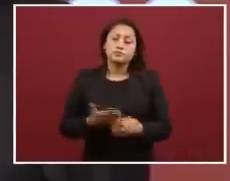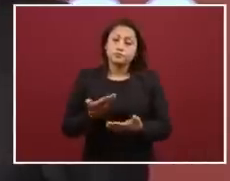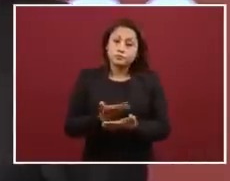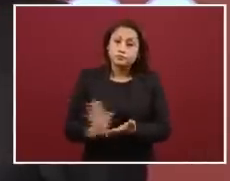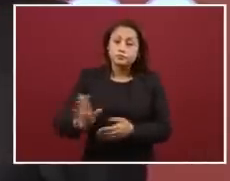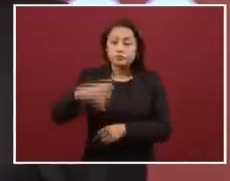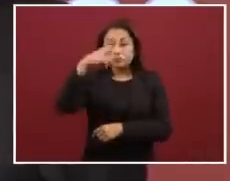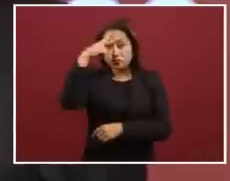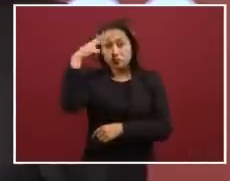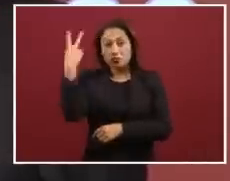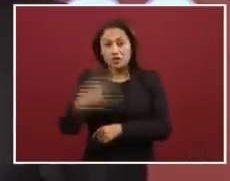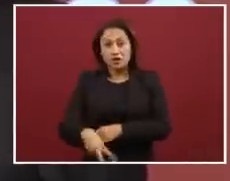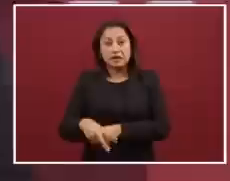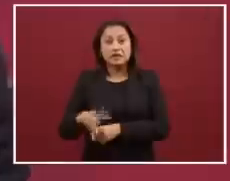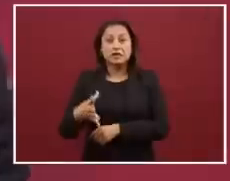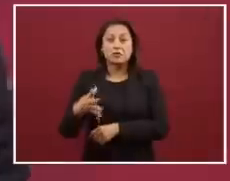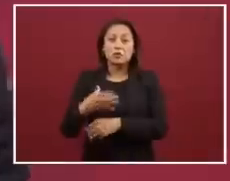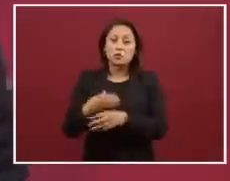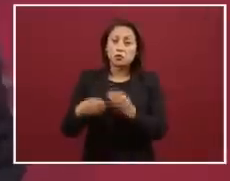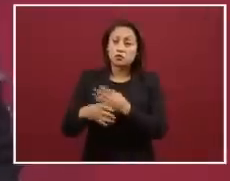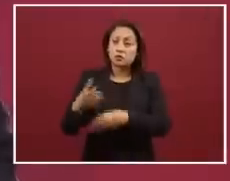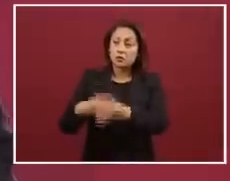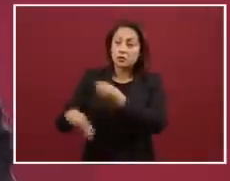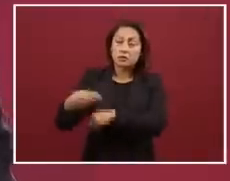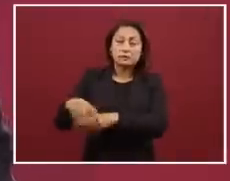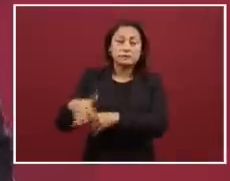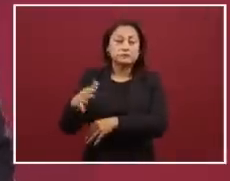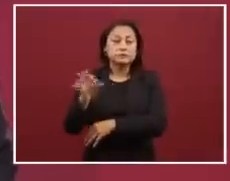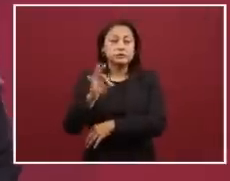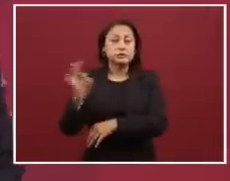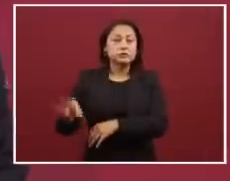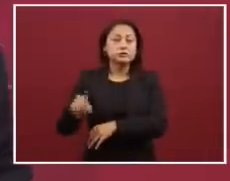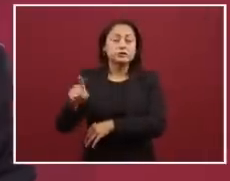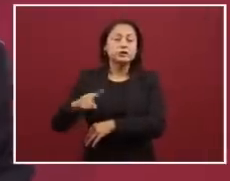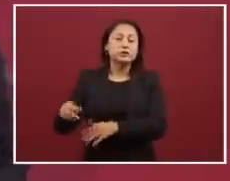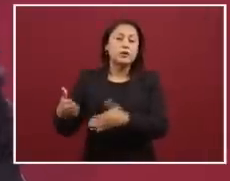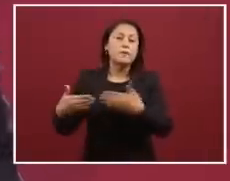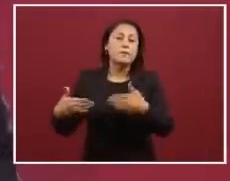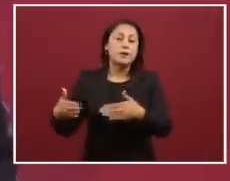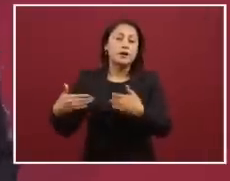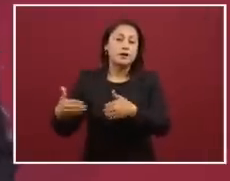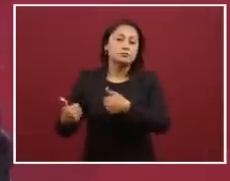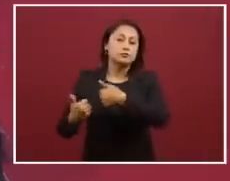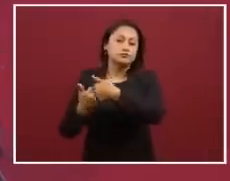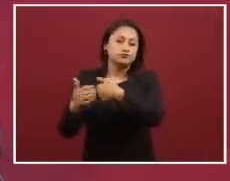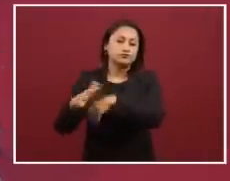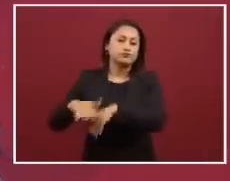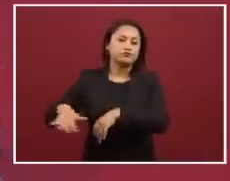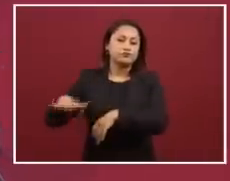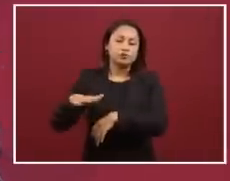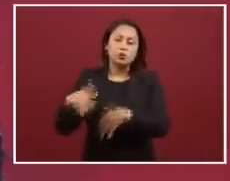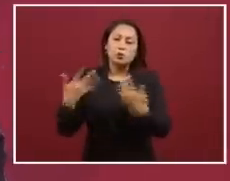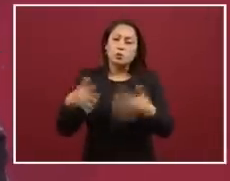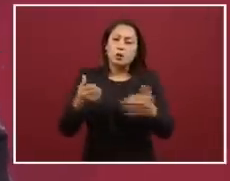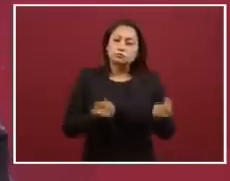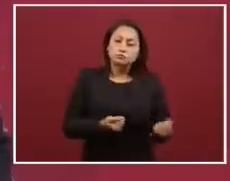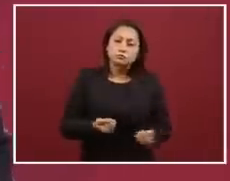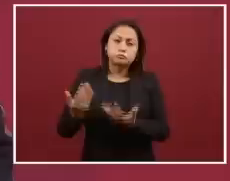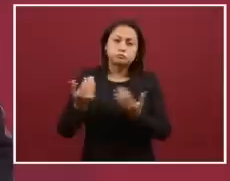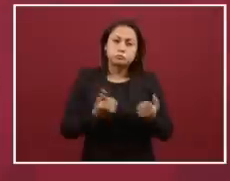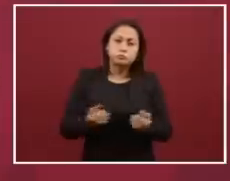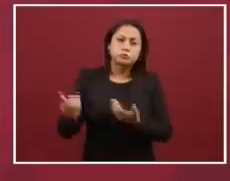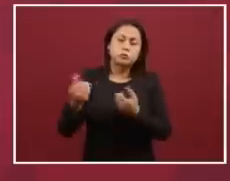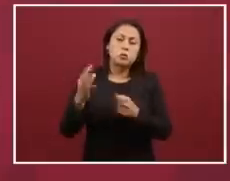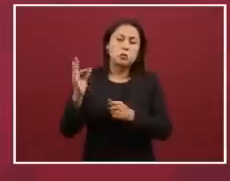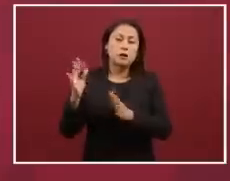o menos de los productos que pasan por el Canal de Panamá. Estaríamos proyectando más de 40,000 toneladas de producto